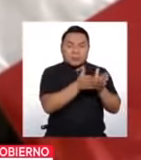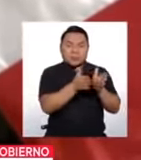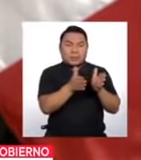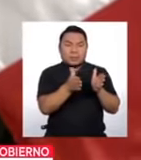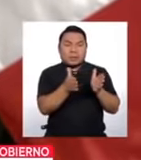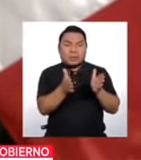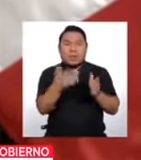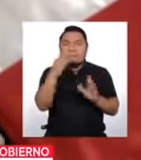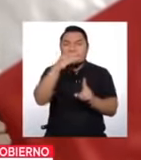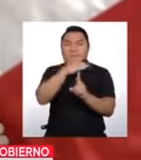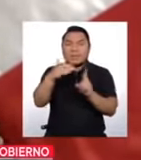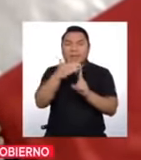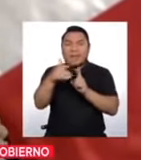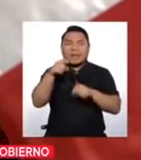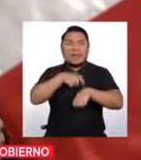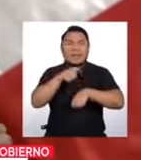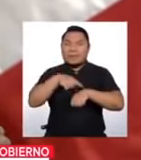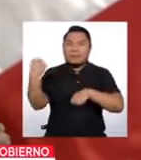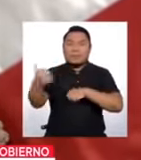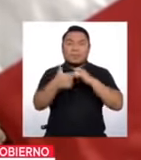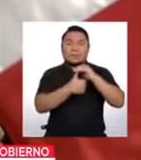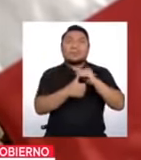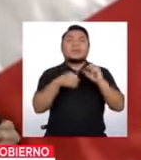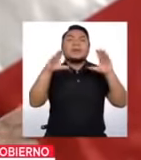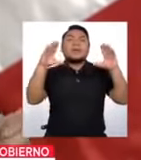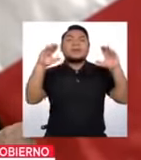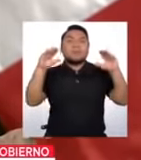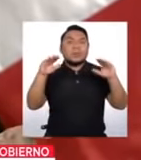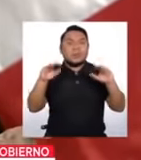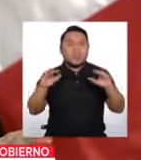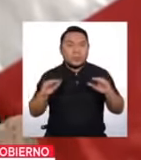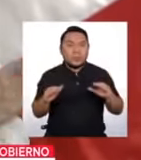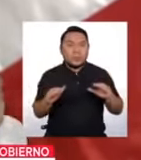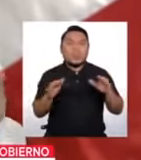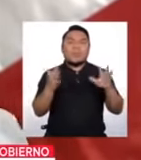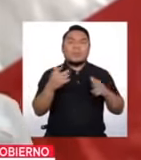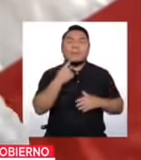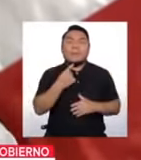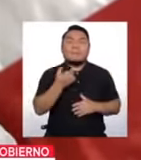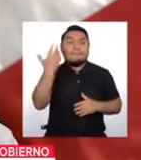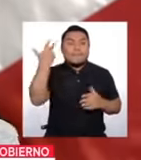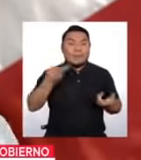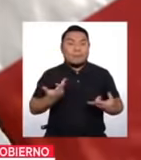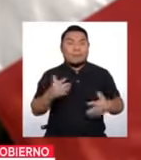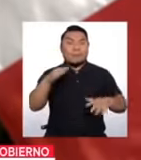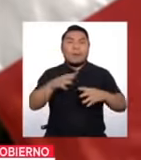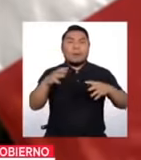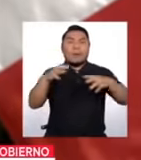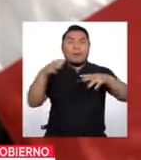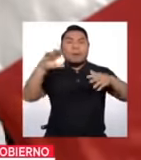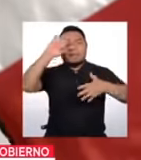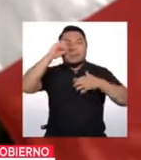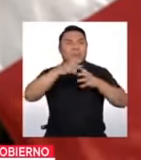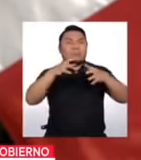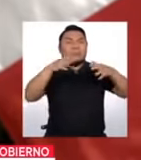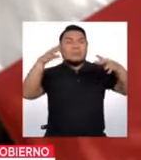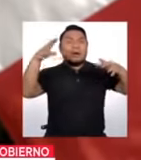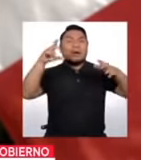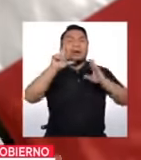este periodo de estado de emergencia, se redujo a duplicar los casos positivos cada 5 días. Y